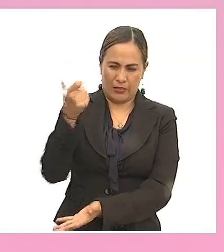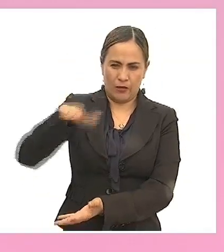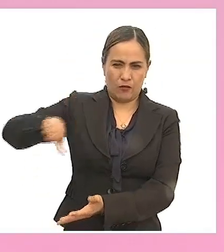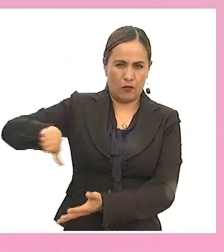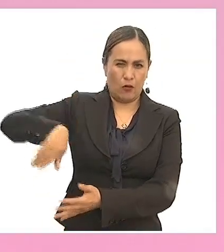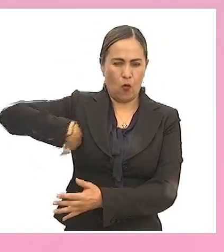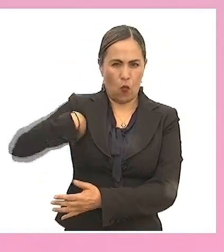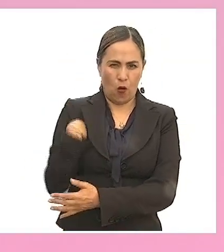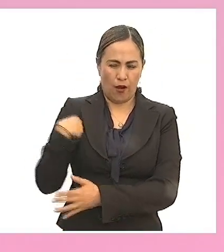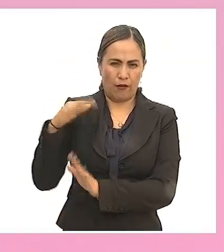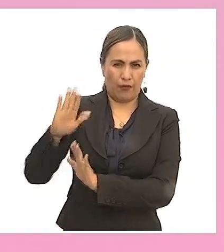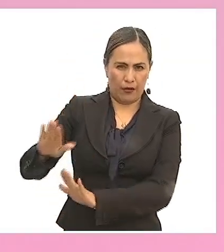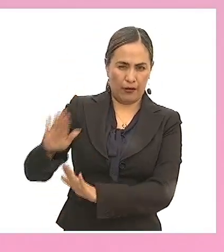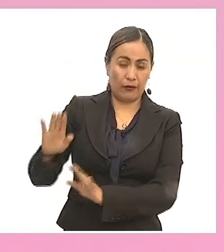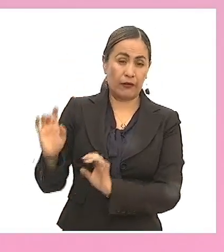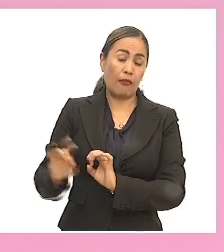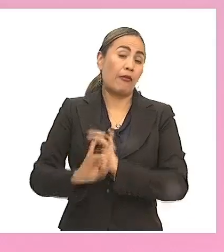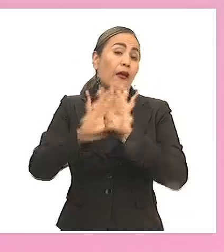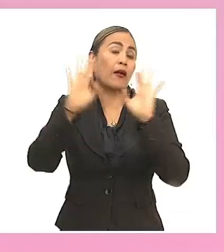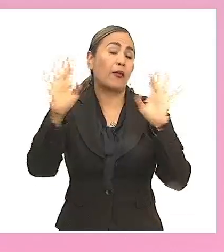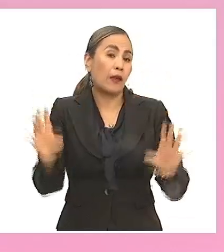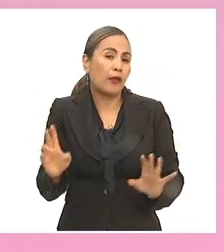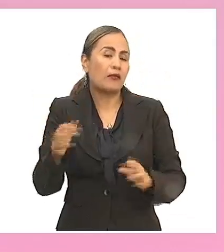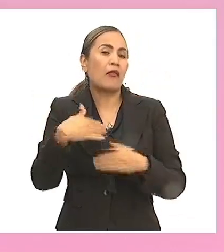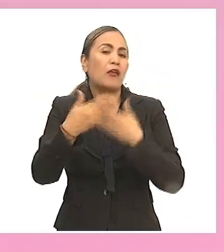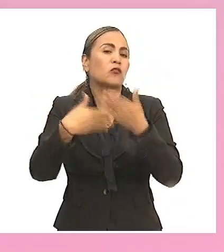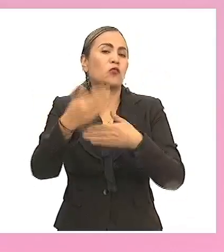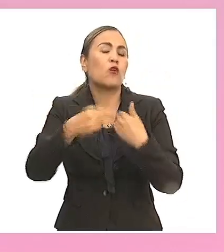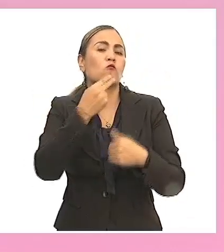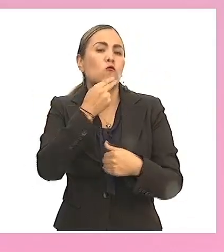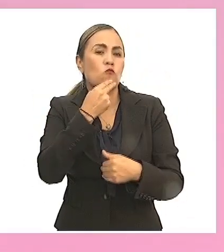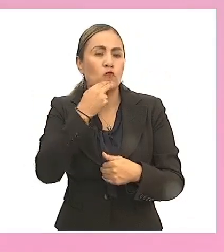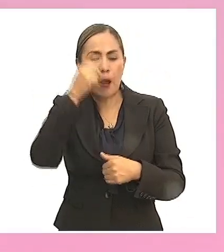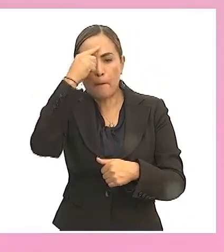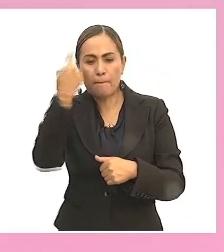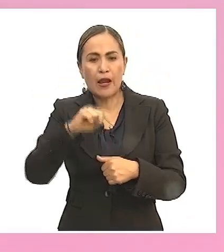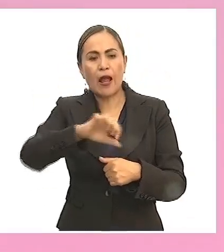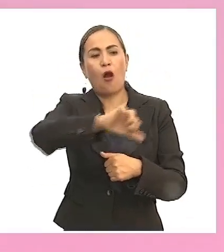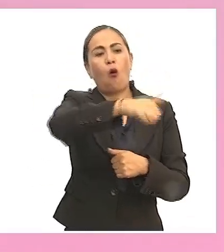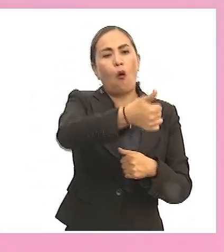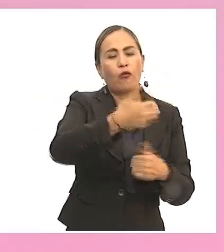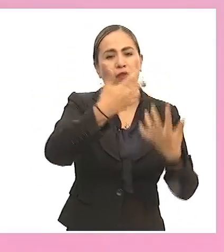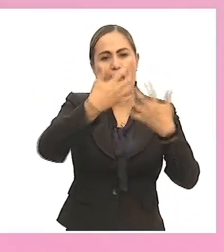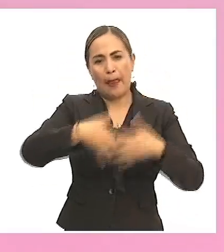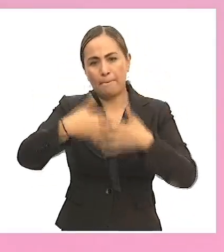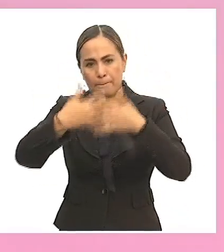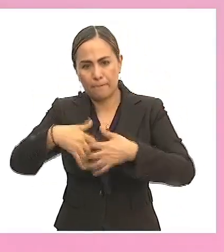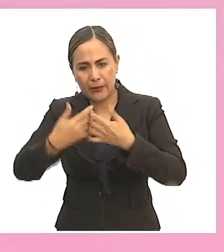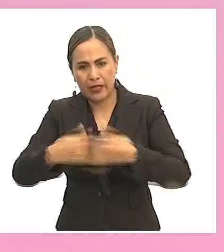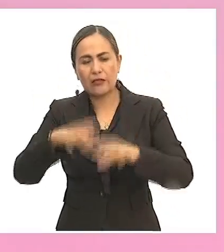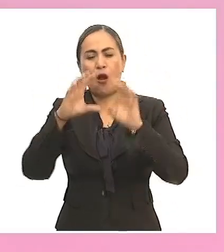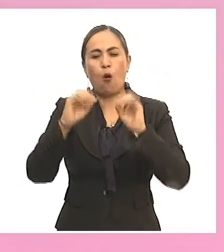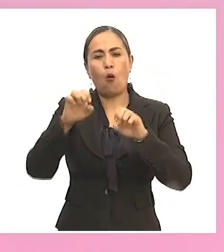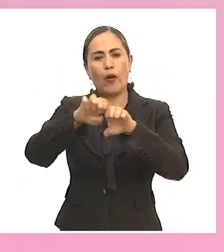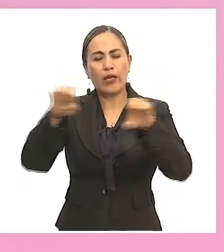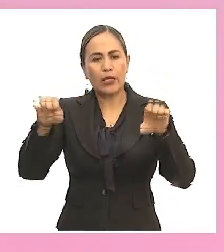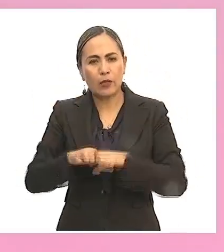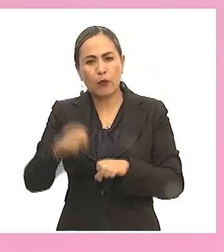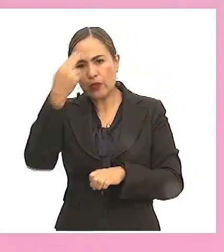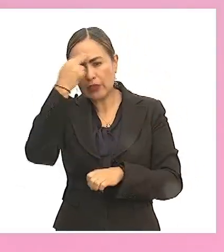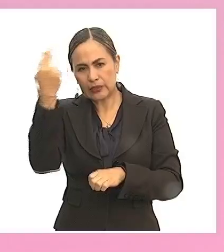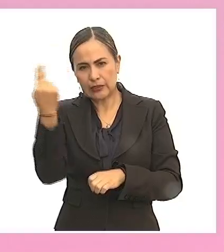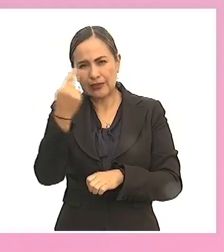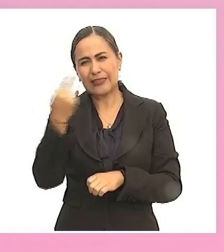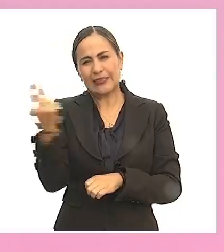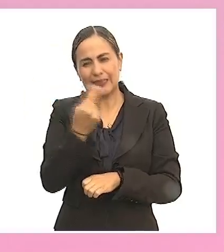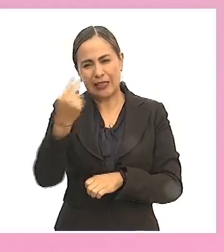su momento para financiar las plantas o equipos necesarios para la producción de